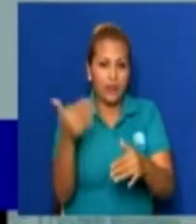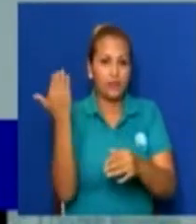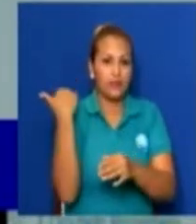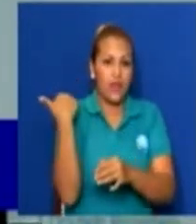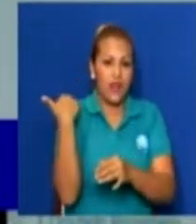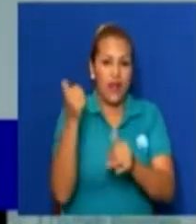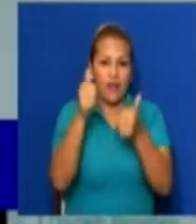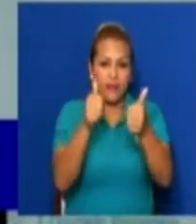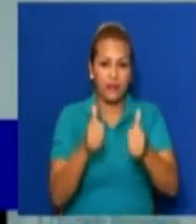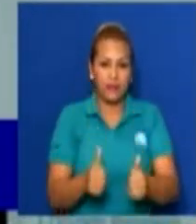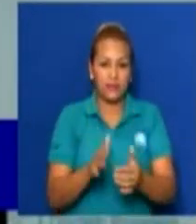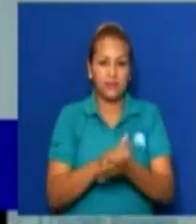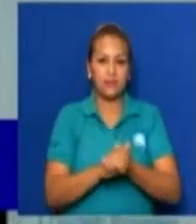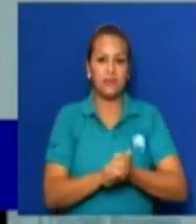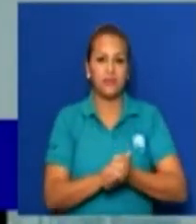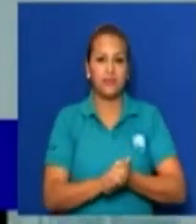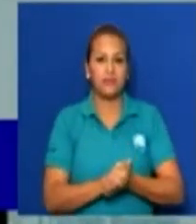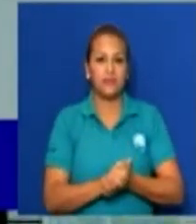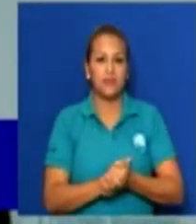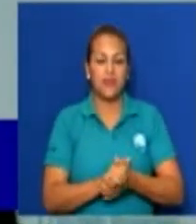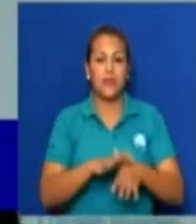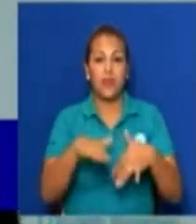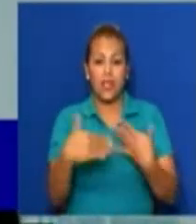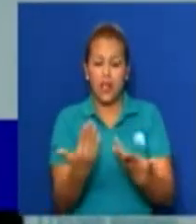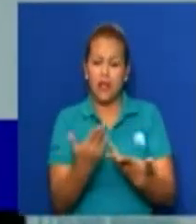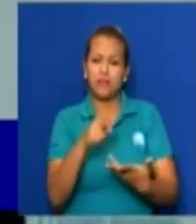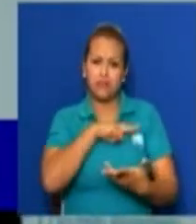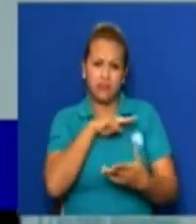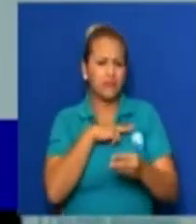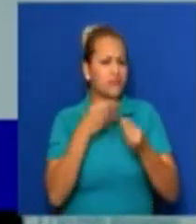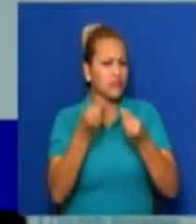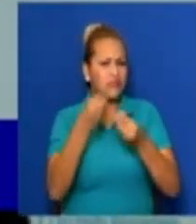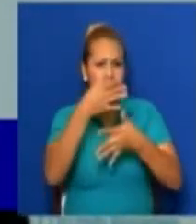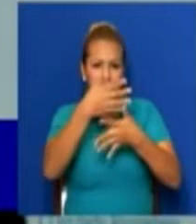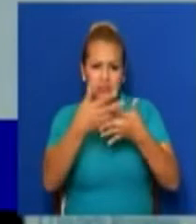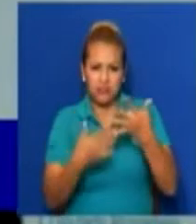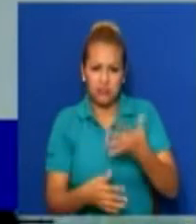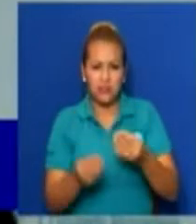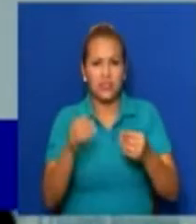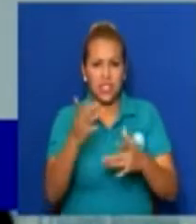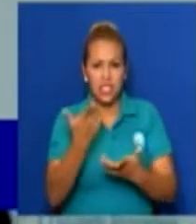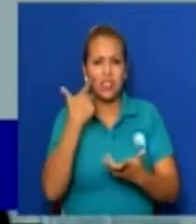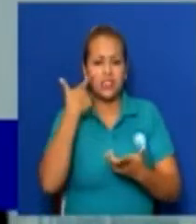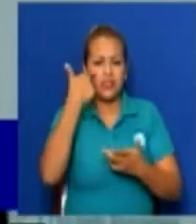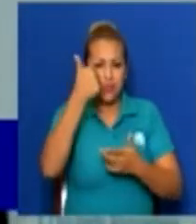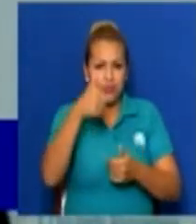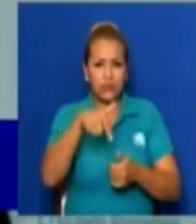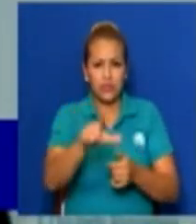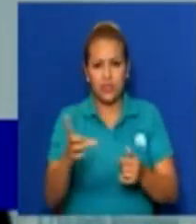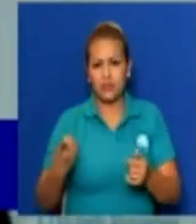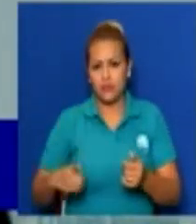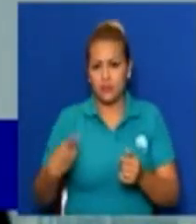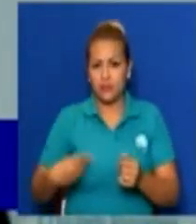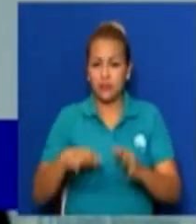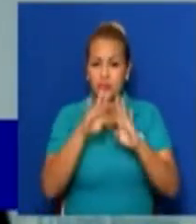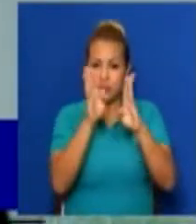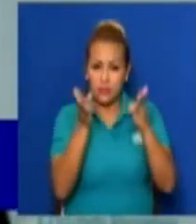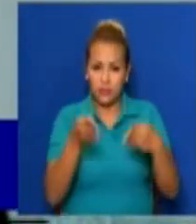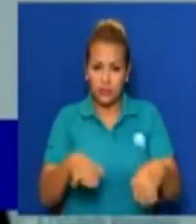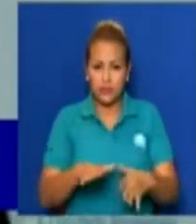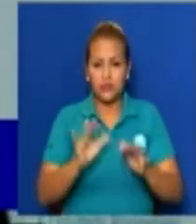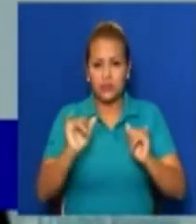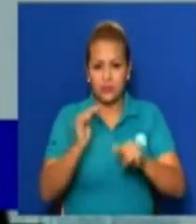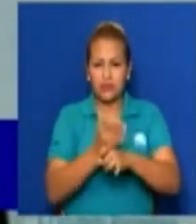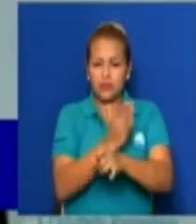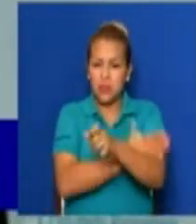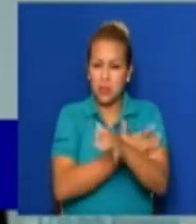Bien, hay otras disposiciones jurídicas que reconocen derechos de las mujeres. Todas estas leyes las hemos aprobado en